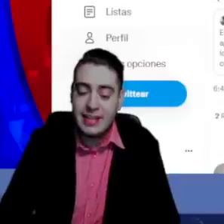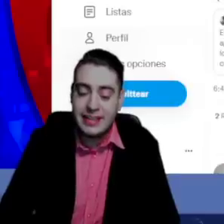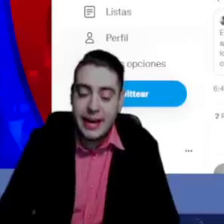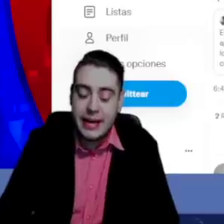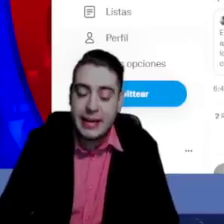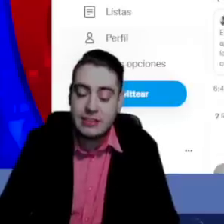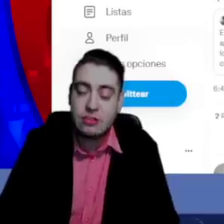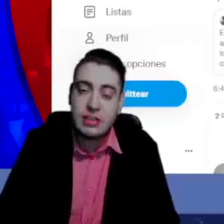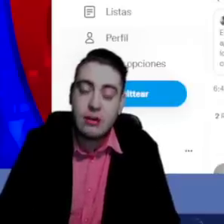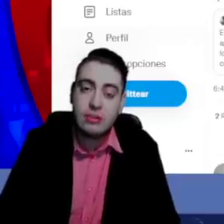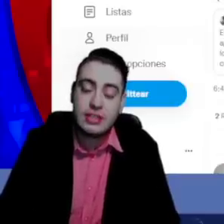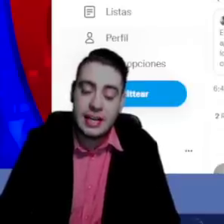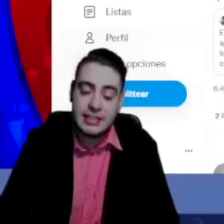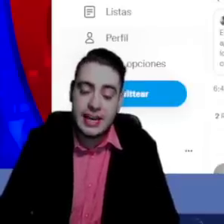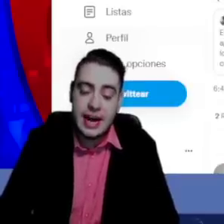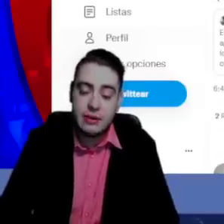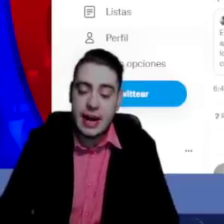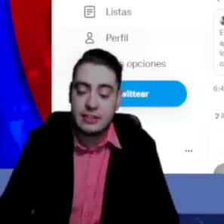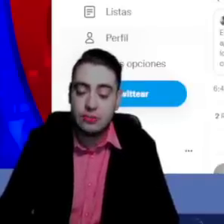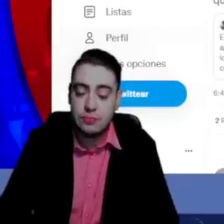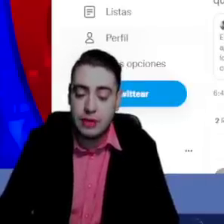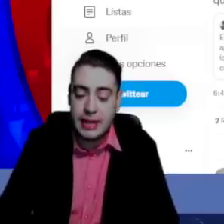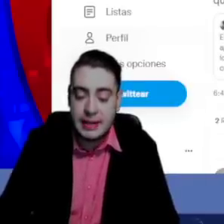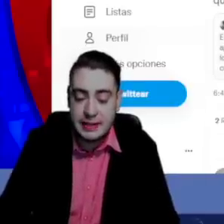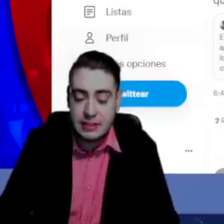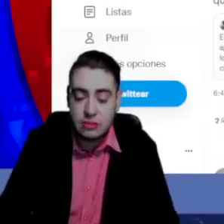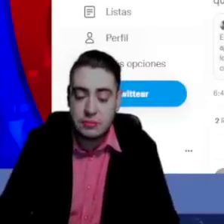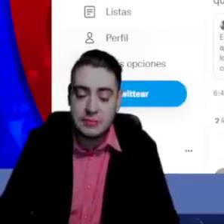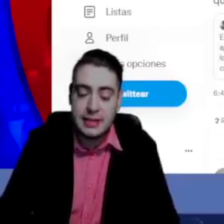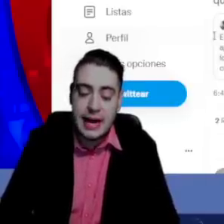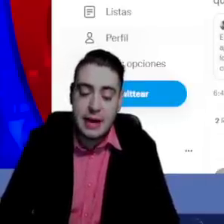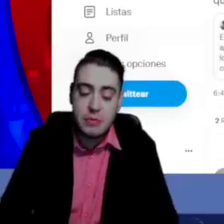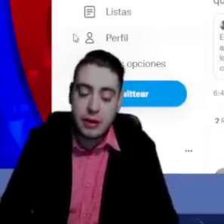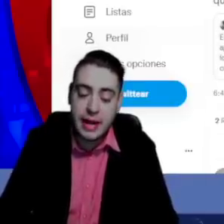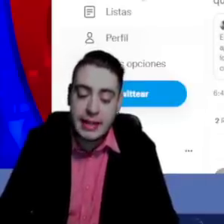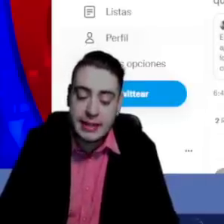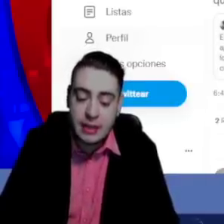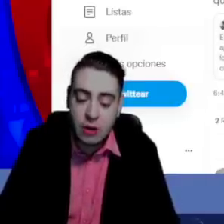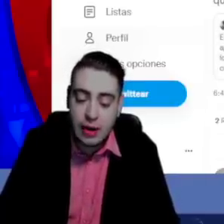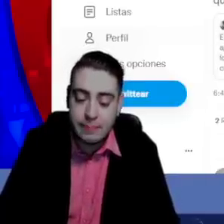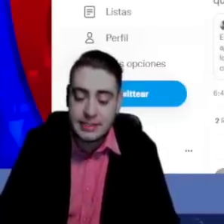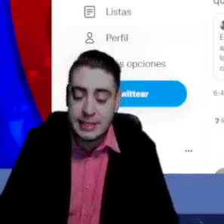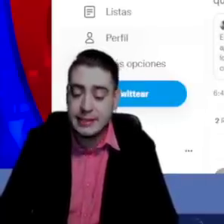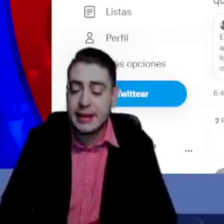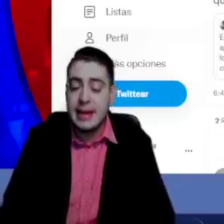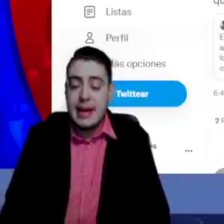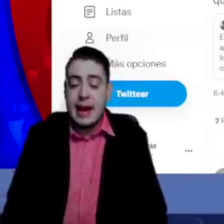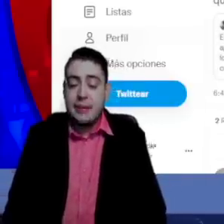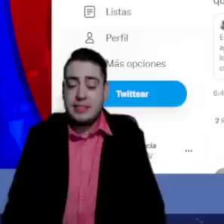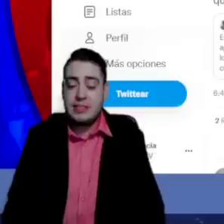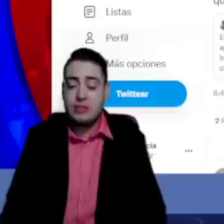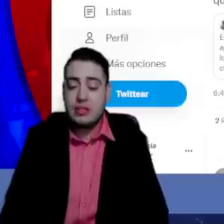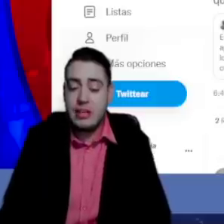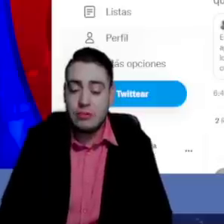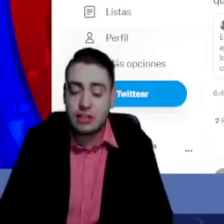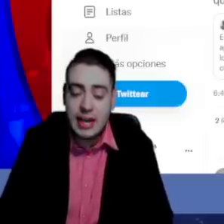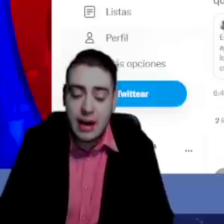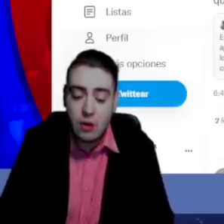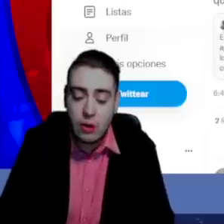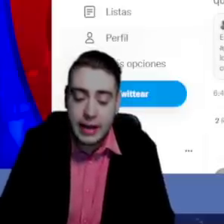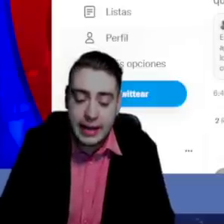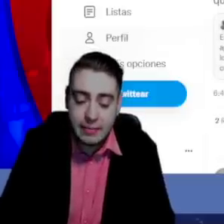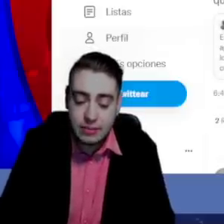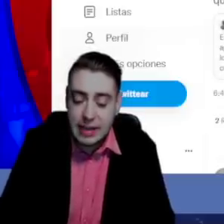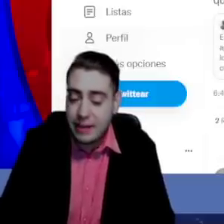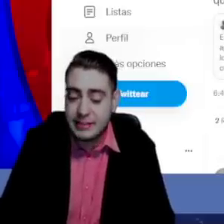poder filtrar estos audios que llegaron a su poder. Ante esto, pues miren, ay, Monreal, dijo el presidente: a veces no tenemos